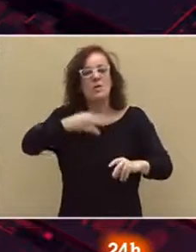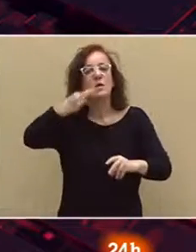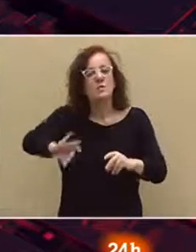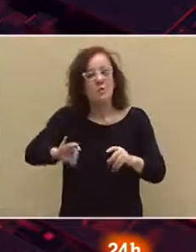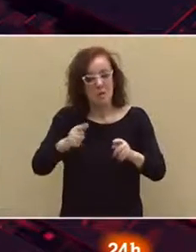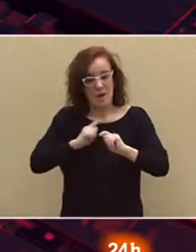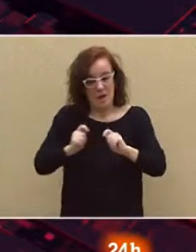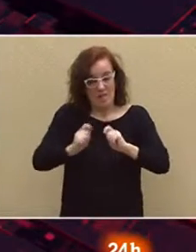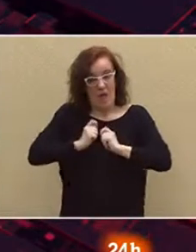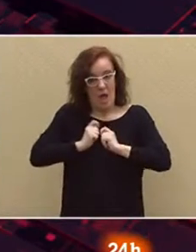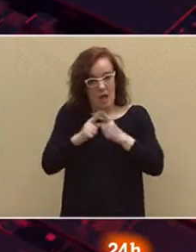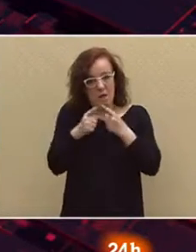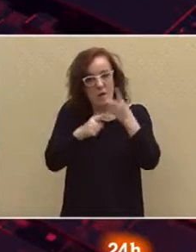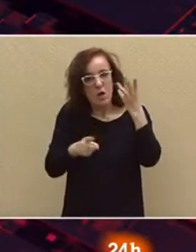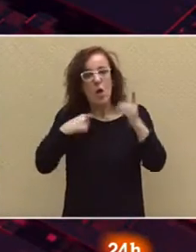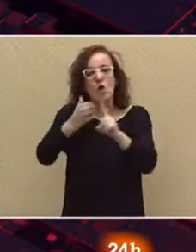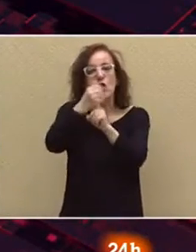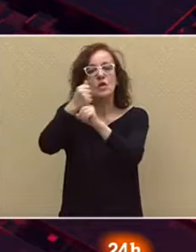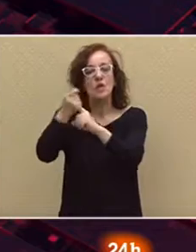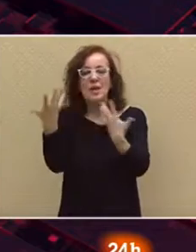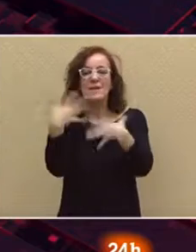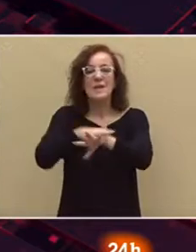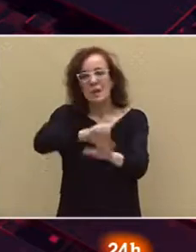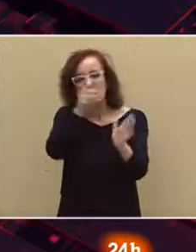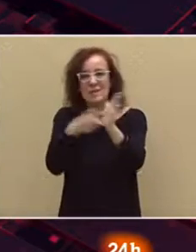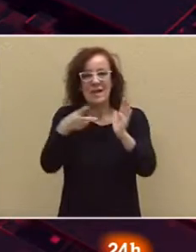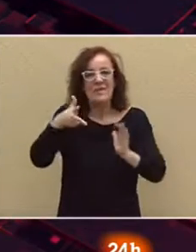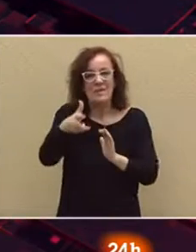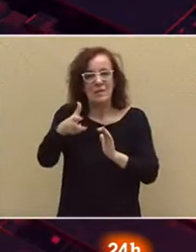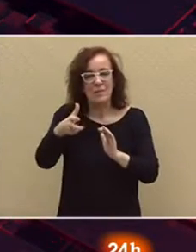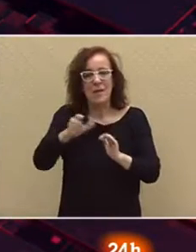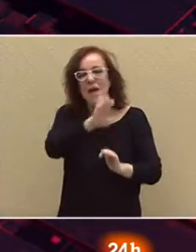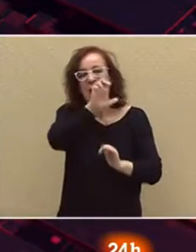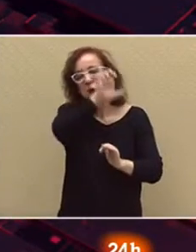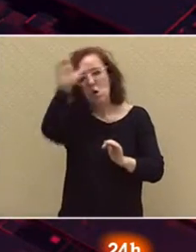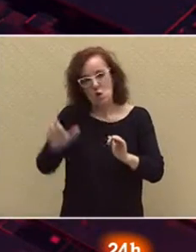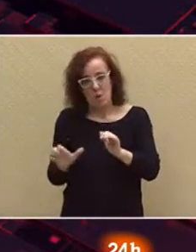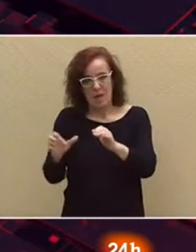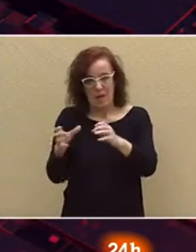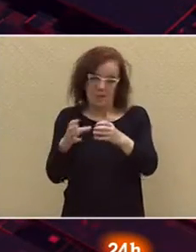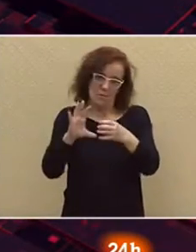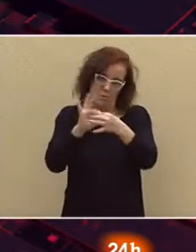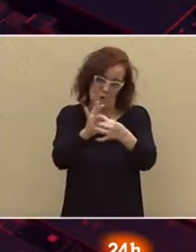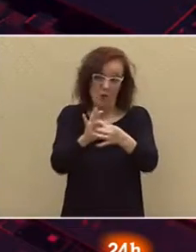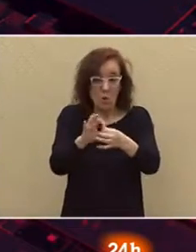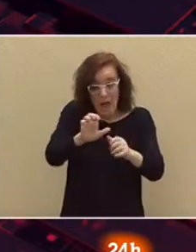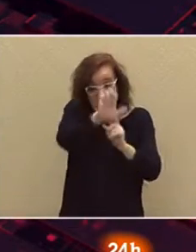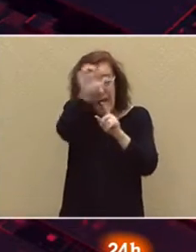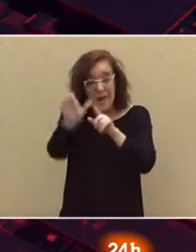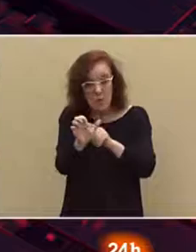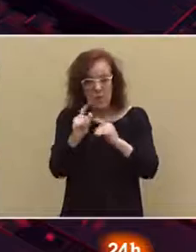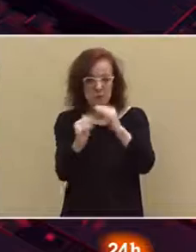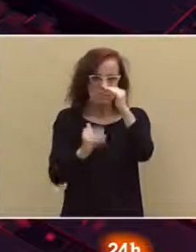y con ello consiguió su integración de pleno derecho en la Europa comunitaria. Una Europa que, tras superar las